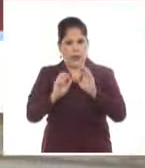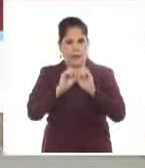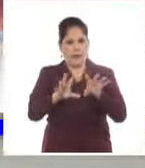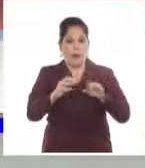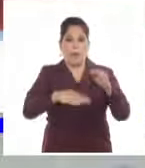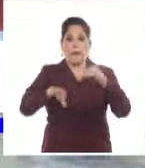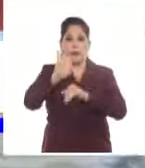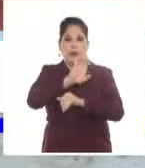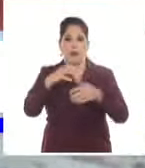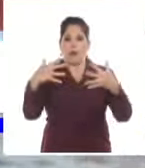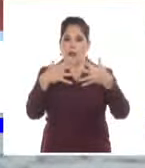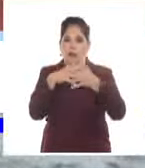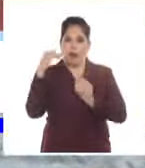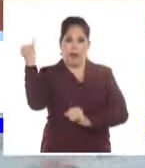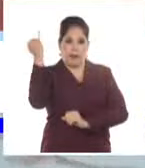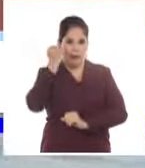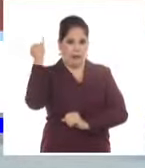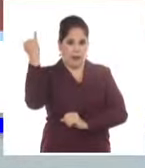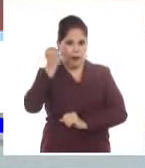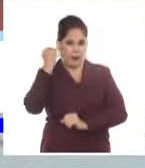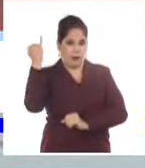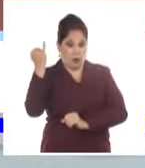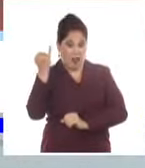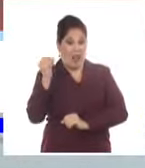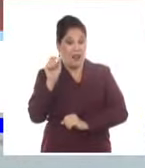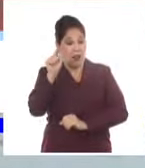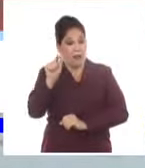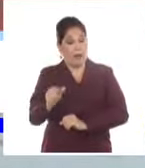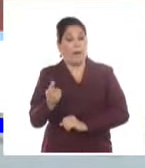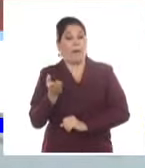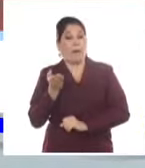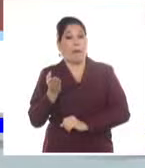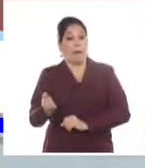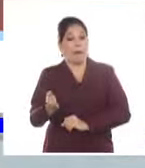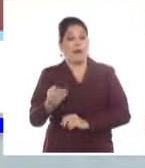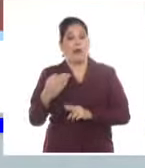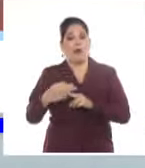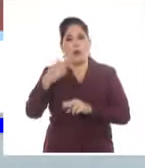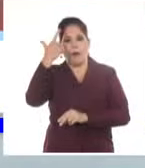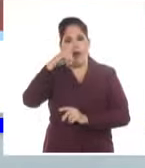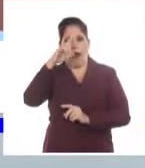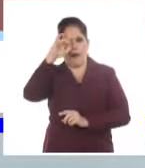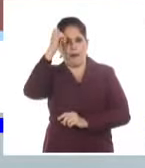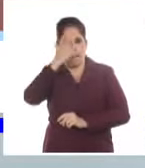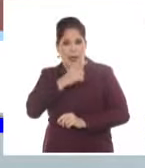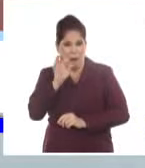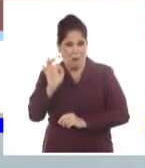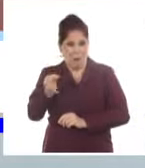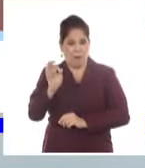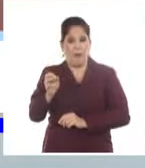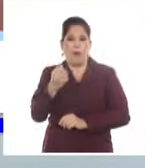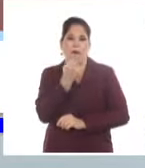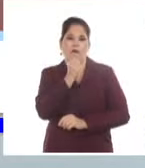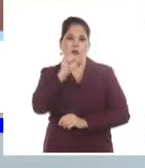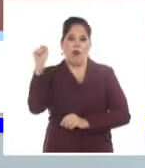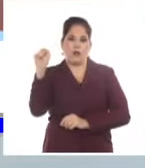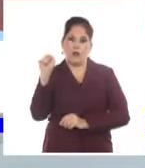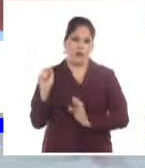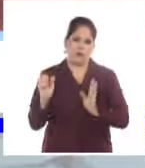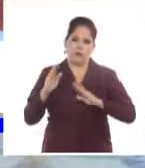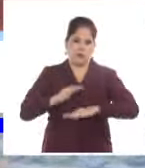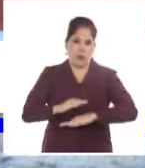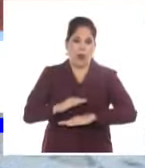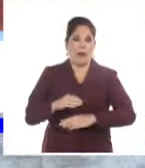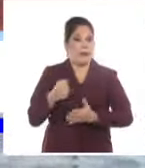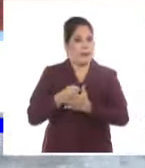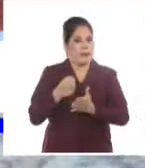Ministerio de Relaciones Internacionales y Expatriados, se le solicita a La Haya impedir nuevas violaciones de los derechos humanos en Gaza. La presión